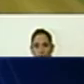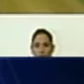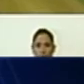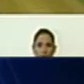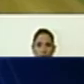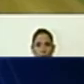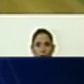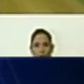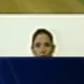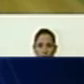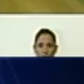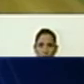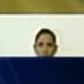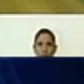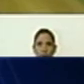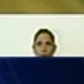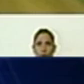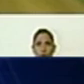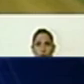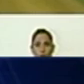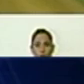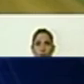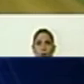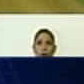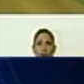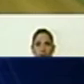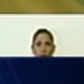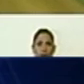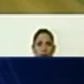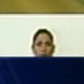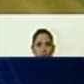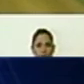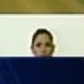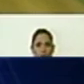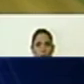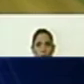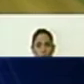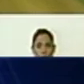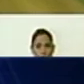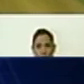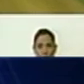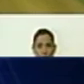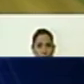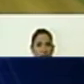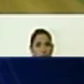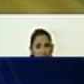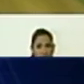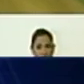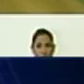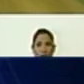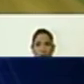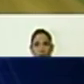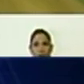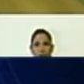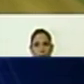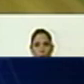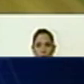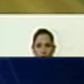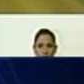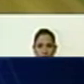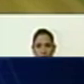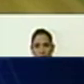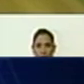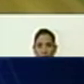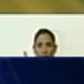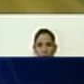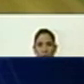los CLAP que importábamos. Estamos haciendo un gran esfuerzo con producción nacional, pero esto va a afectar la política de los CLAP y